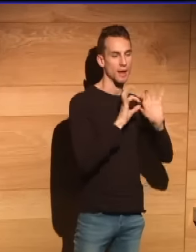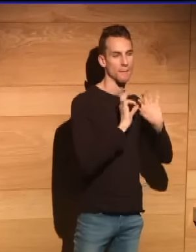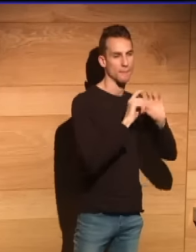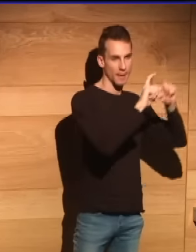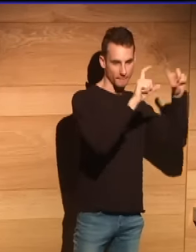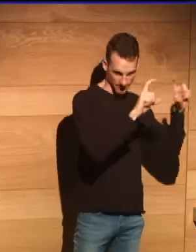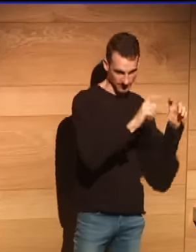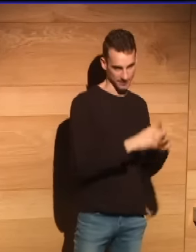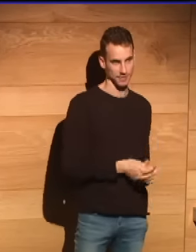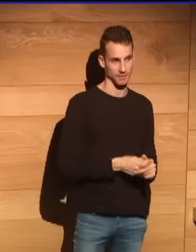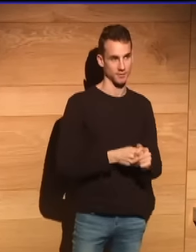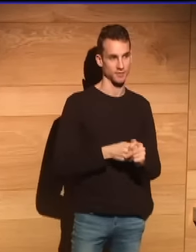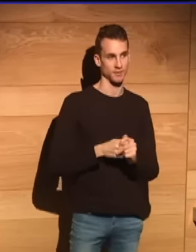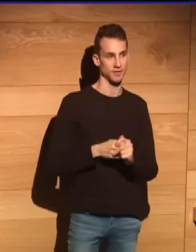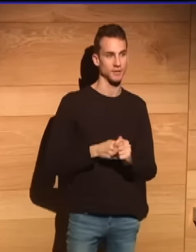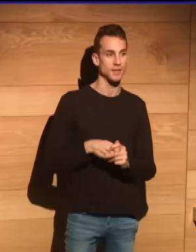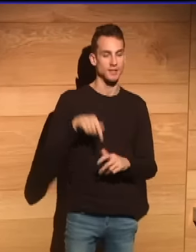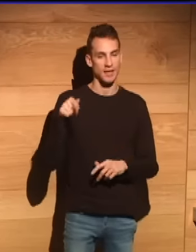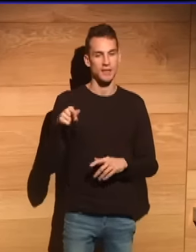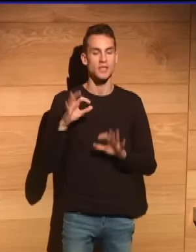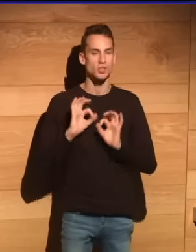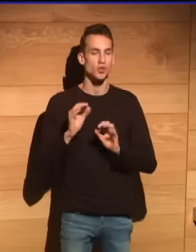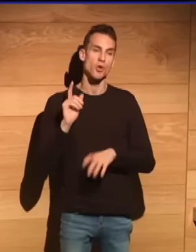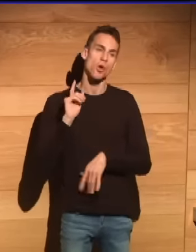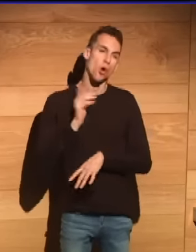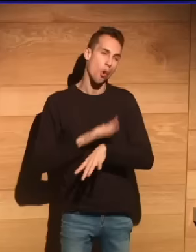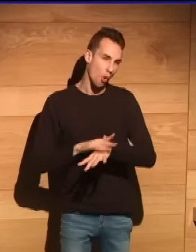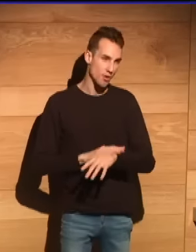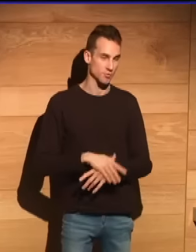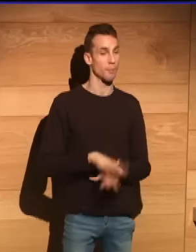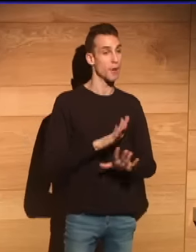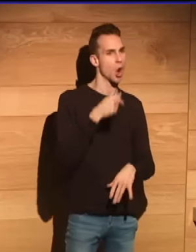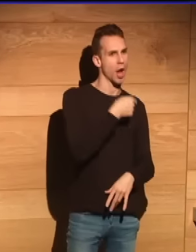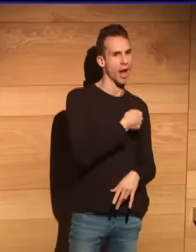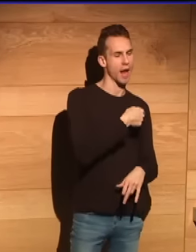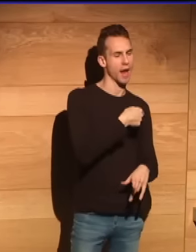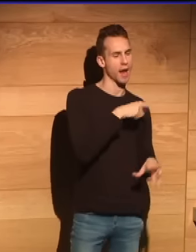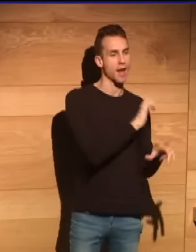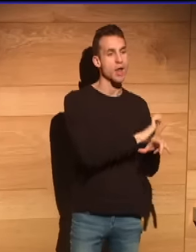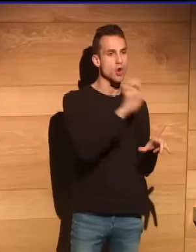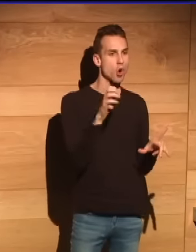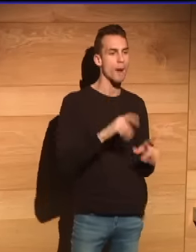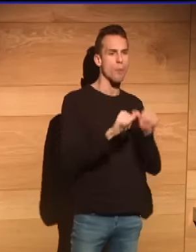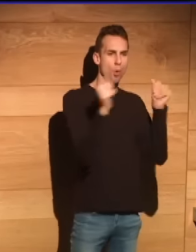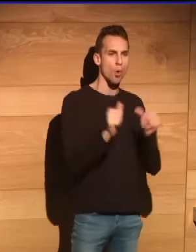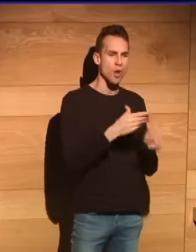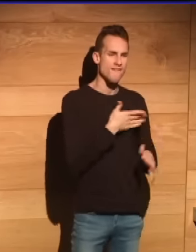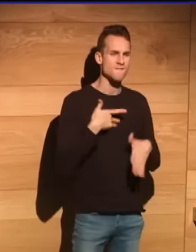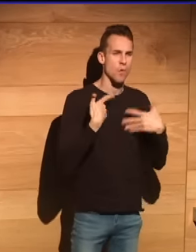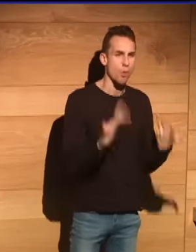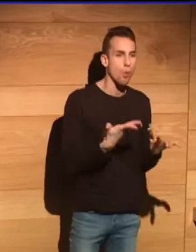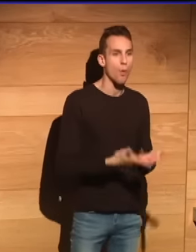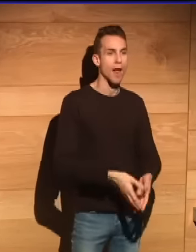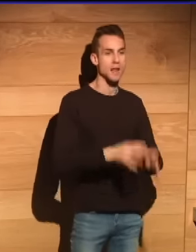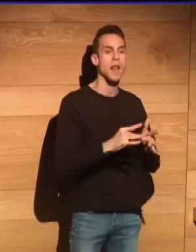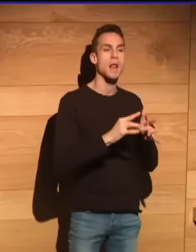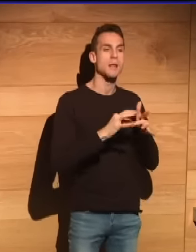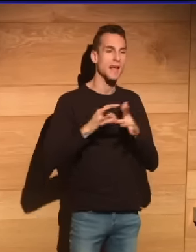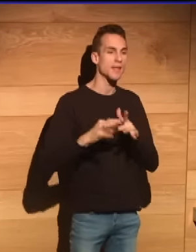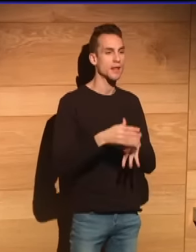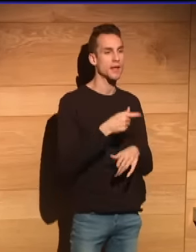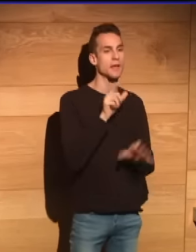de los gobiernos. El modelo que queremos en Europa es que los datos son de las personas. Y esto está marcando las distintas estrategias de desarrollo de